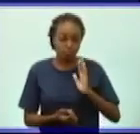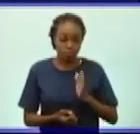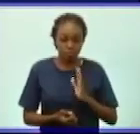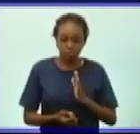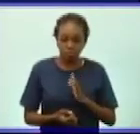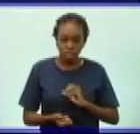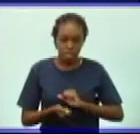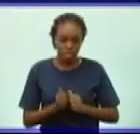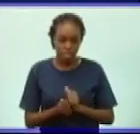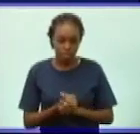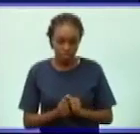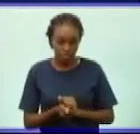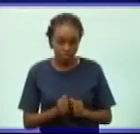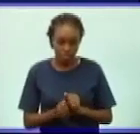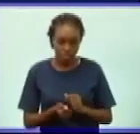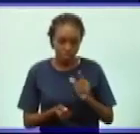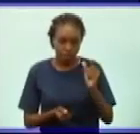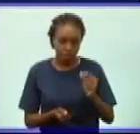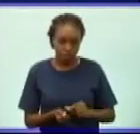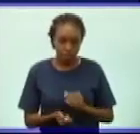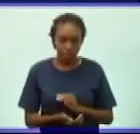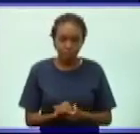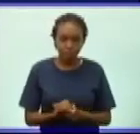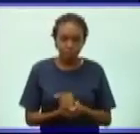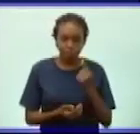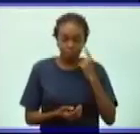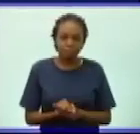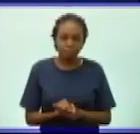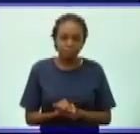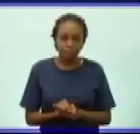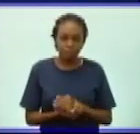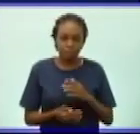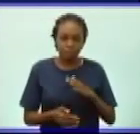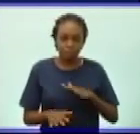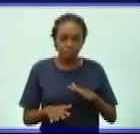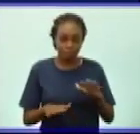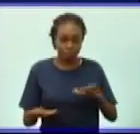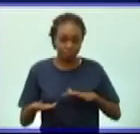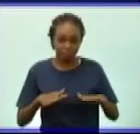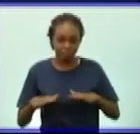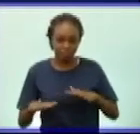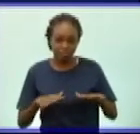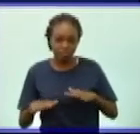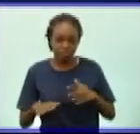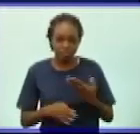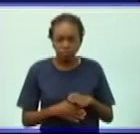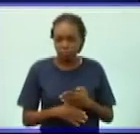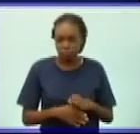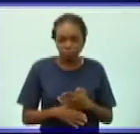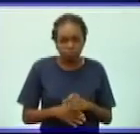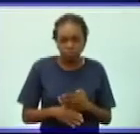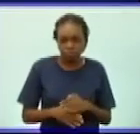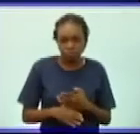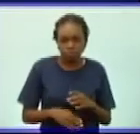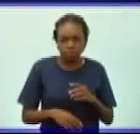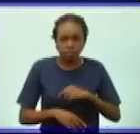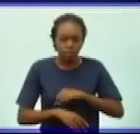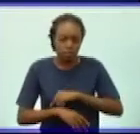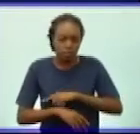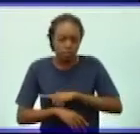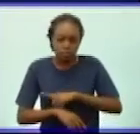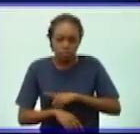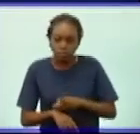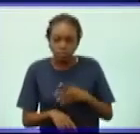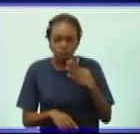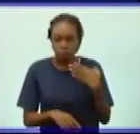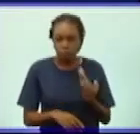y en la tabla me informa cómo la posición en los diferentes tramos y el tiempo que demora en cada uno de ellos.